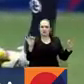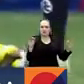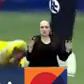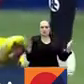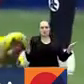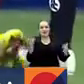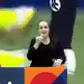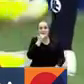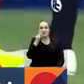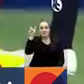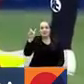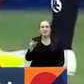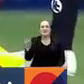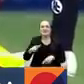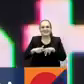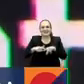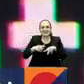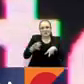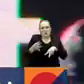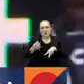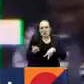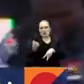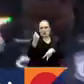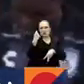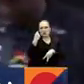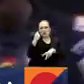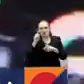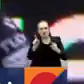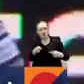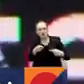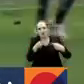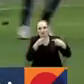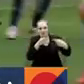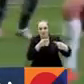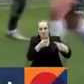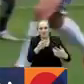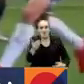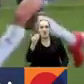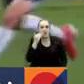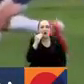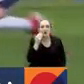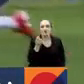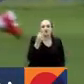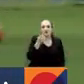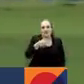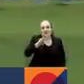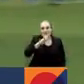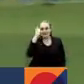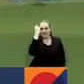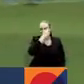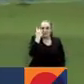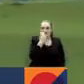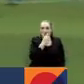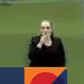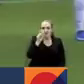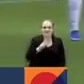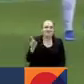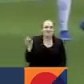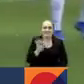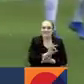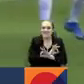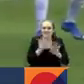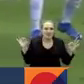que Moreno se resintió de su rodilla en el partido de Pachuca contra Guadalajara el pasado 17 de septiembre, por lo que la razón principal del